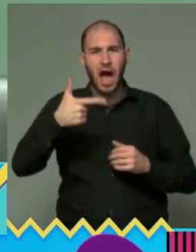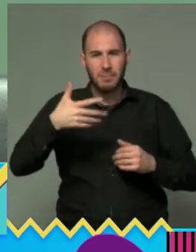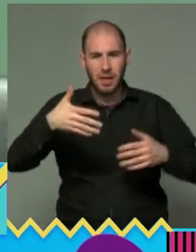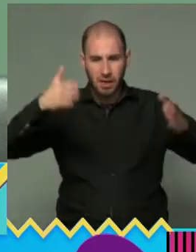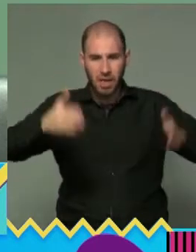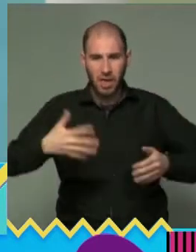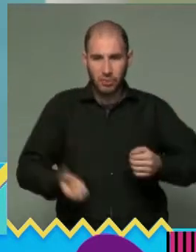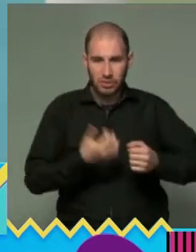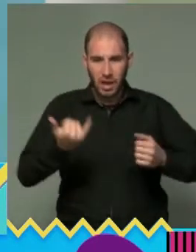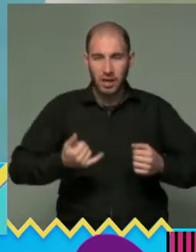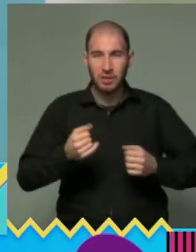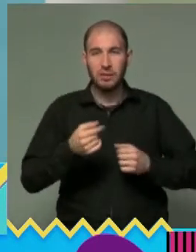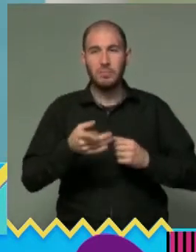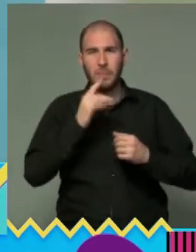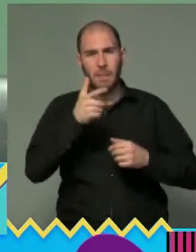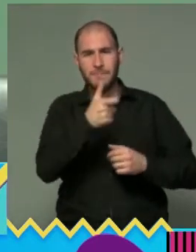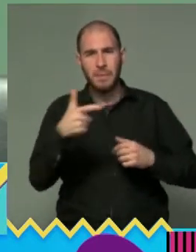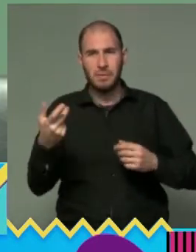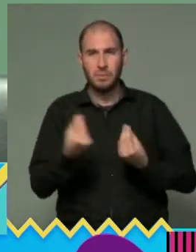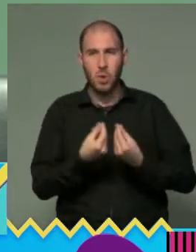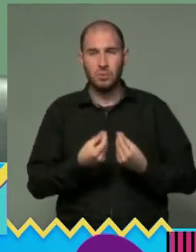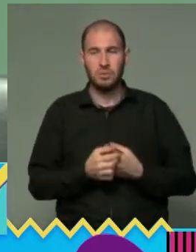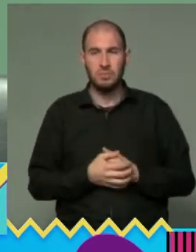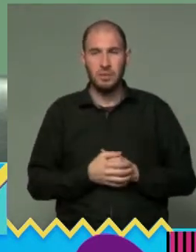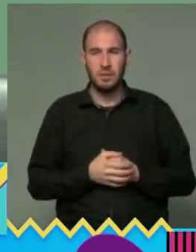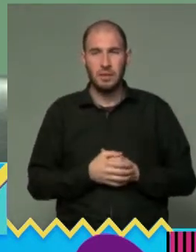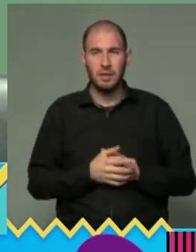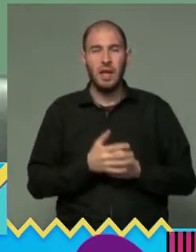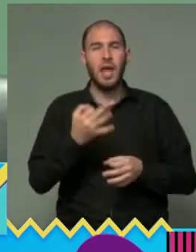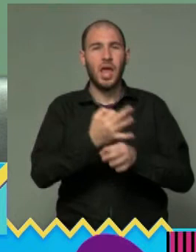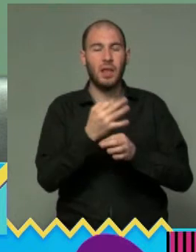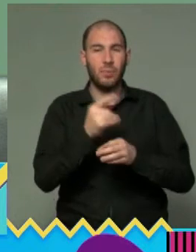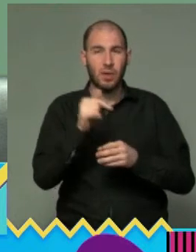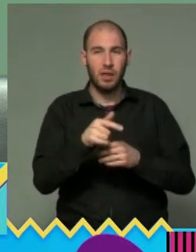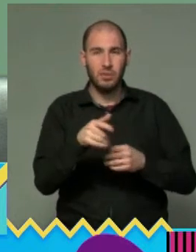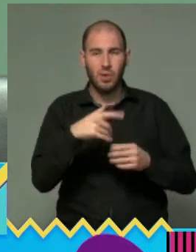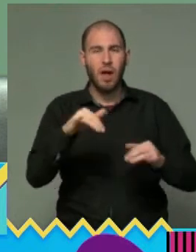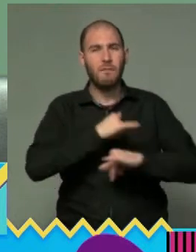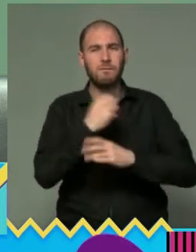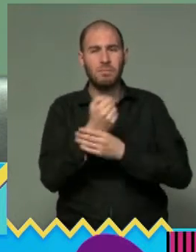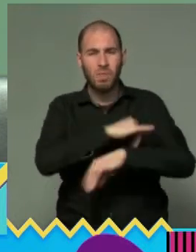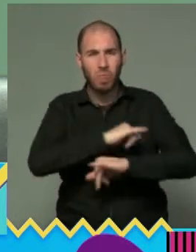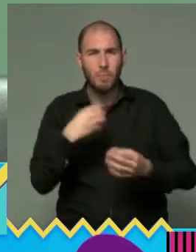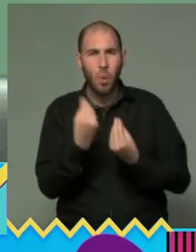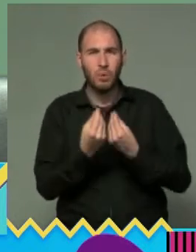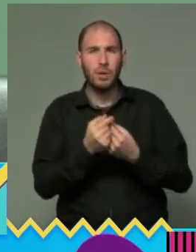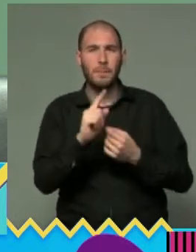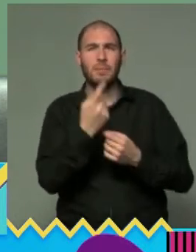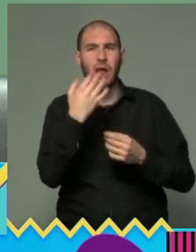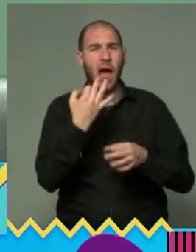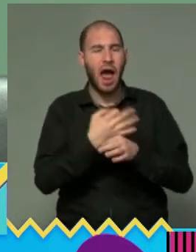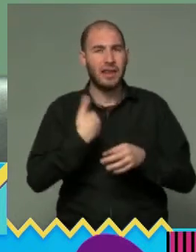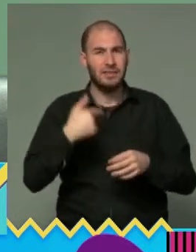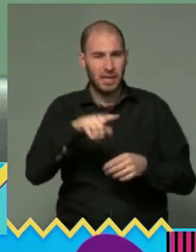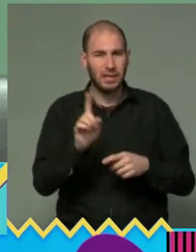en las escuelas, después de las masacres que hubo. En la escuela es caja de resonancia de muchas cosas. No es un privilegio de la Argentina